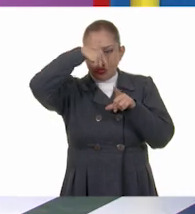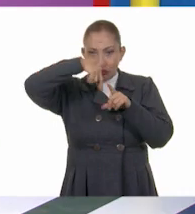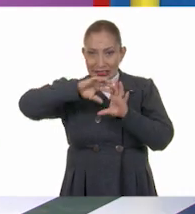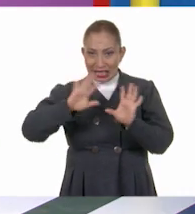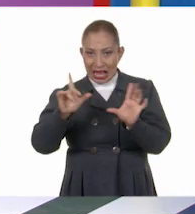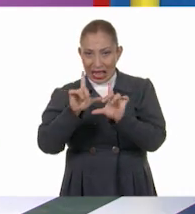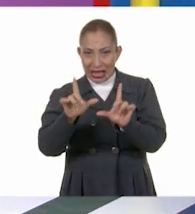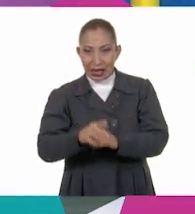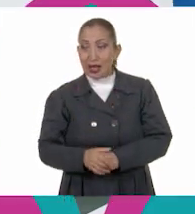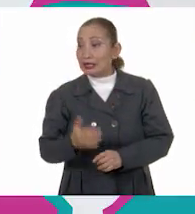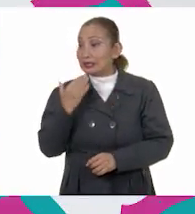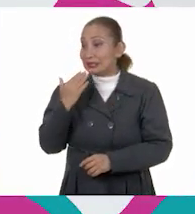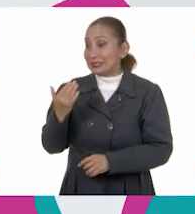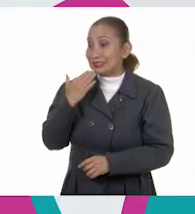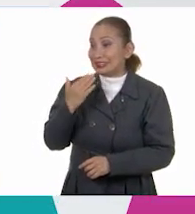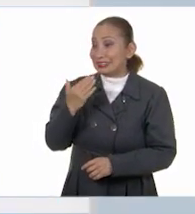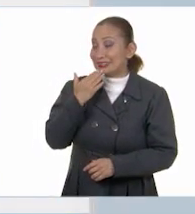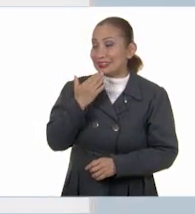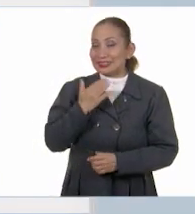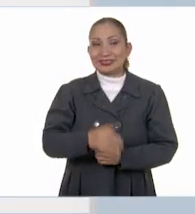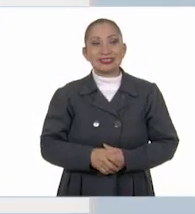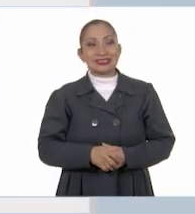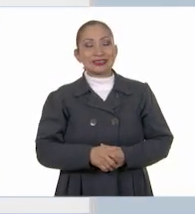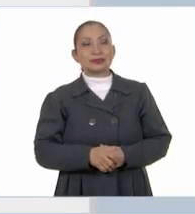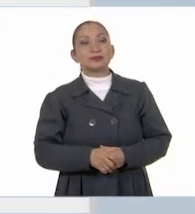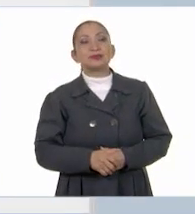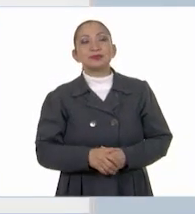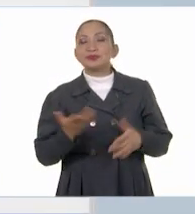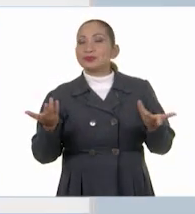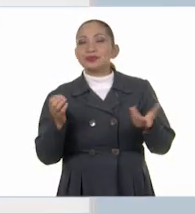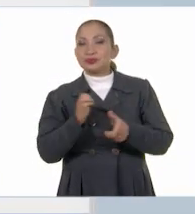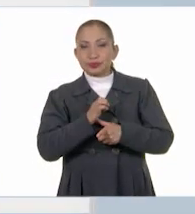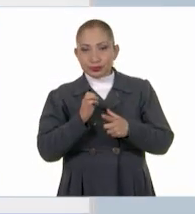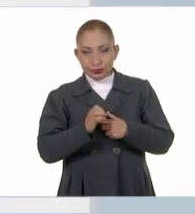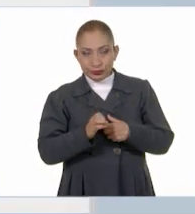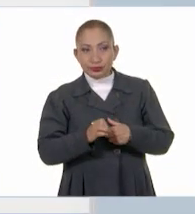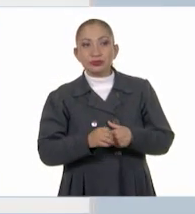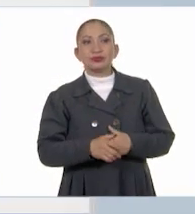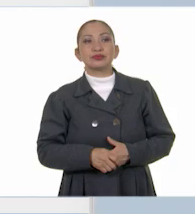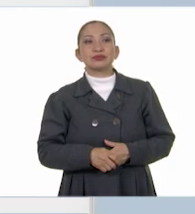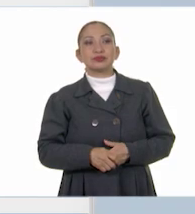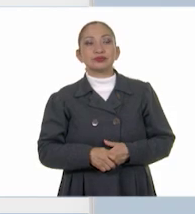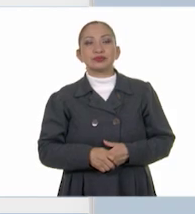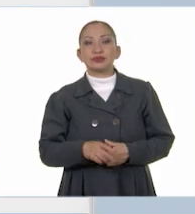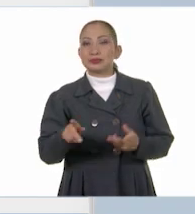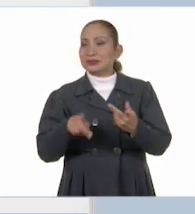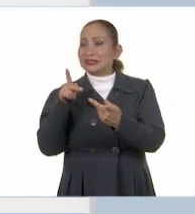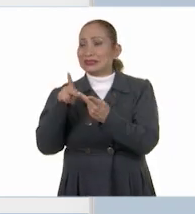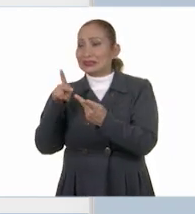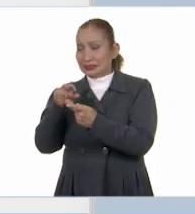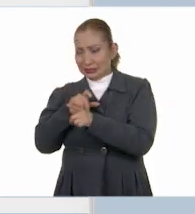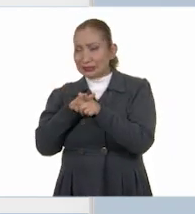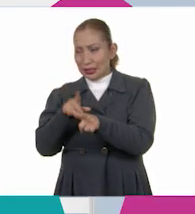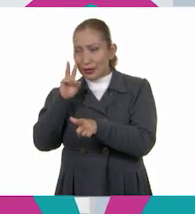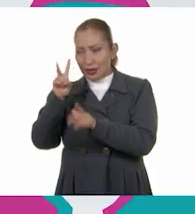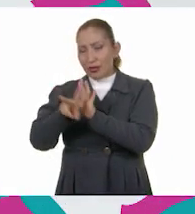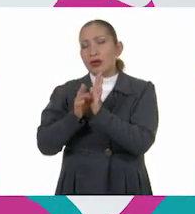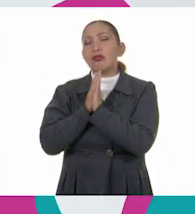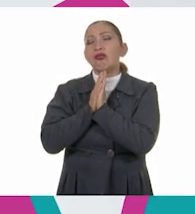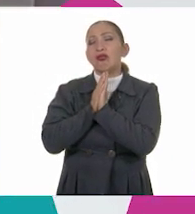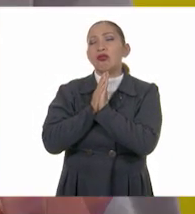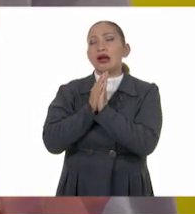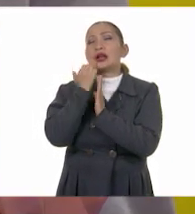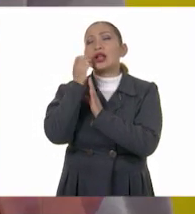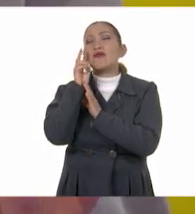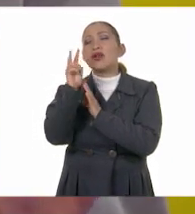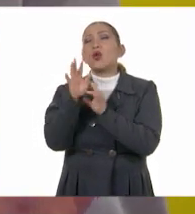círculos. ¡Muy bien! Muy bien. Entonces... ¡Perfecto! ¿Podemos seguir viendo el video, por favor?